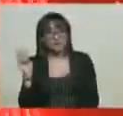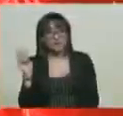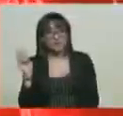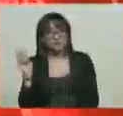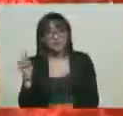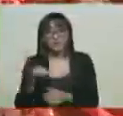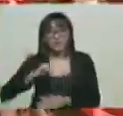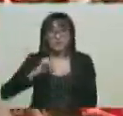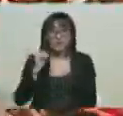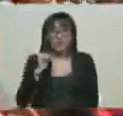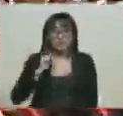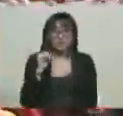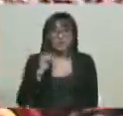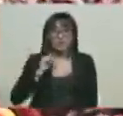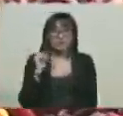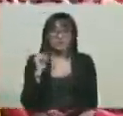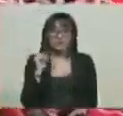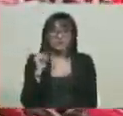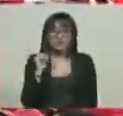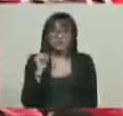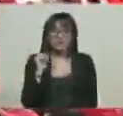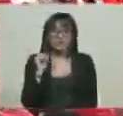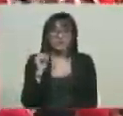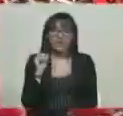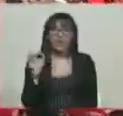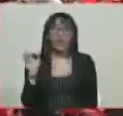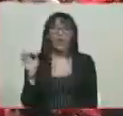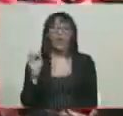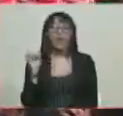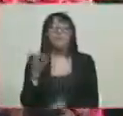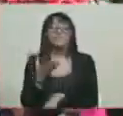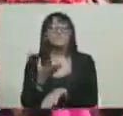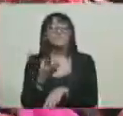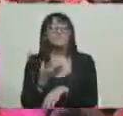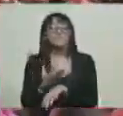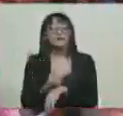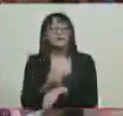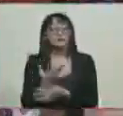¿En Bogotá? ¿O en Maturín?